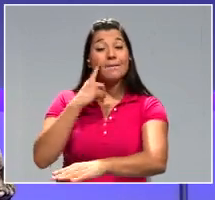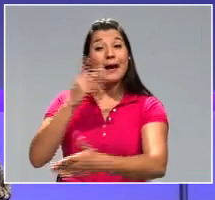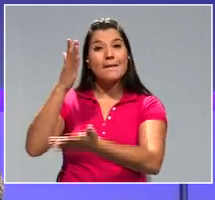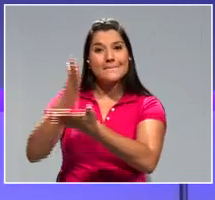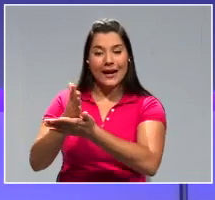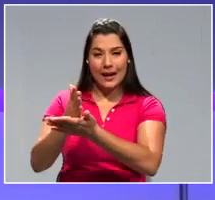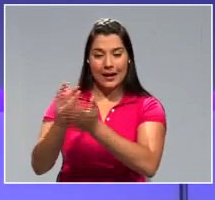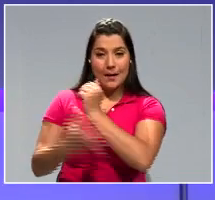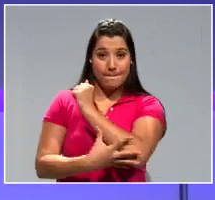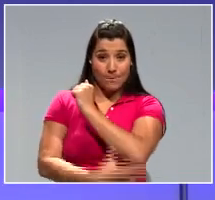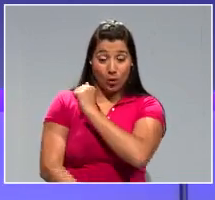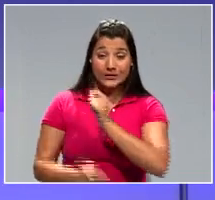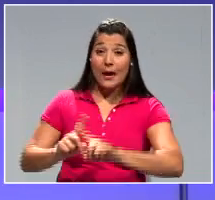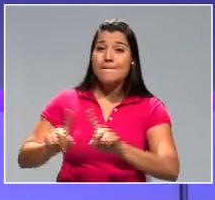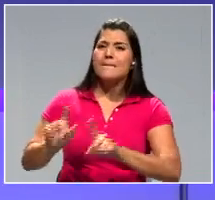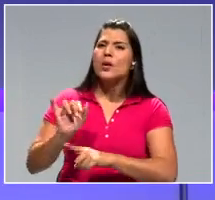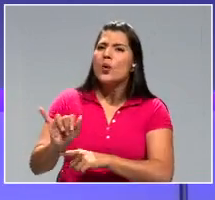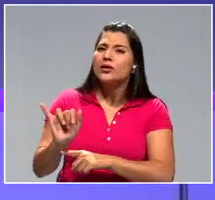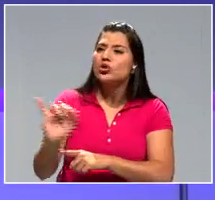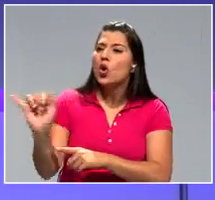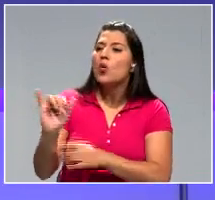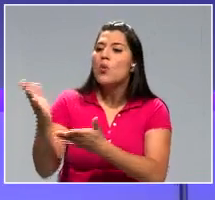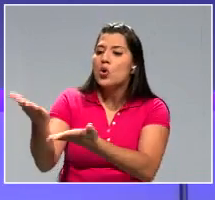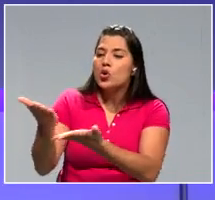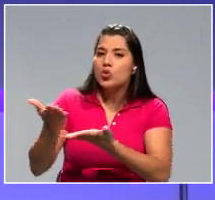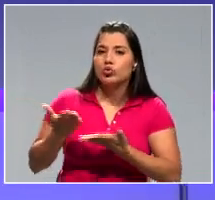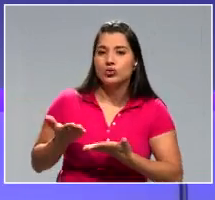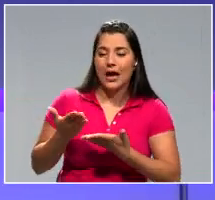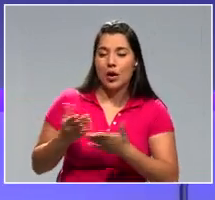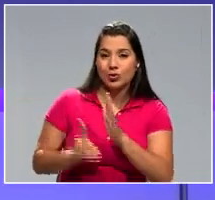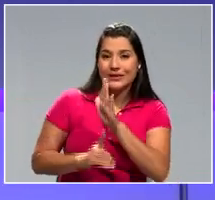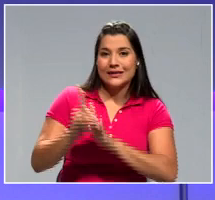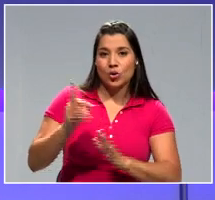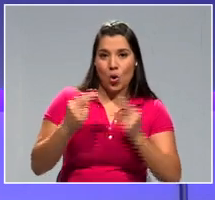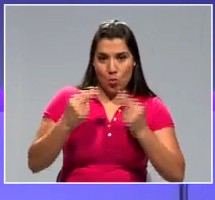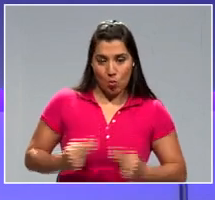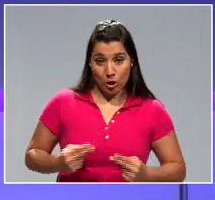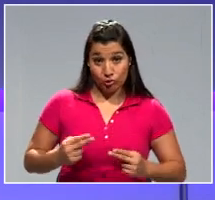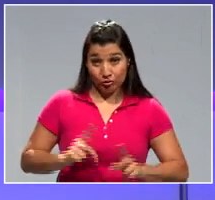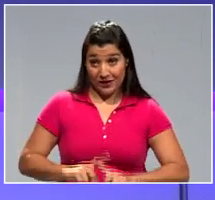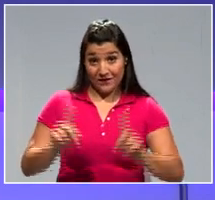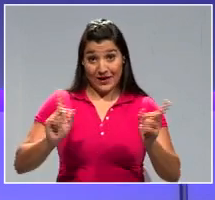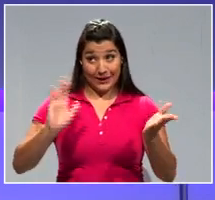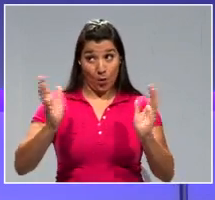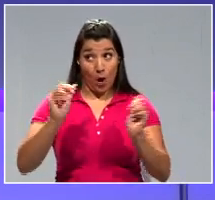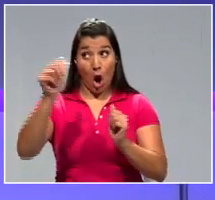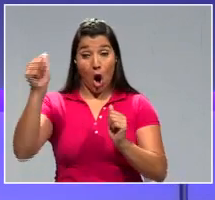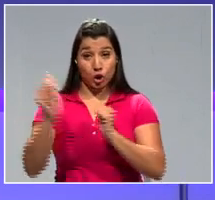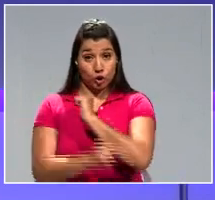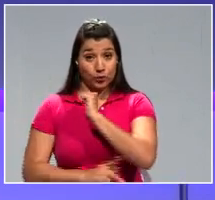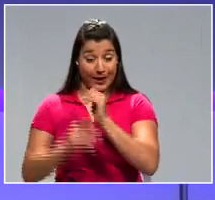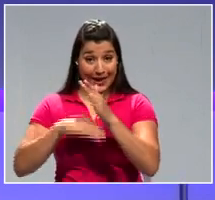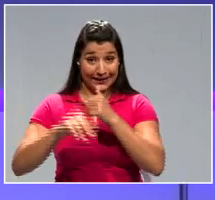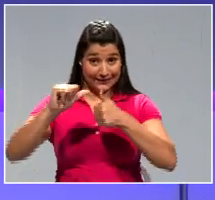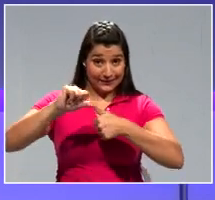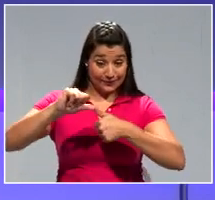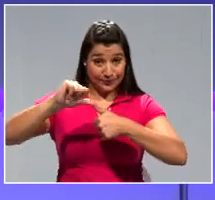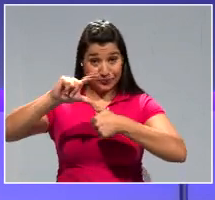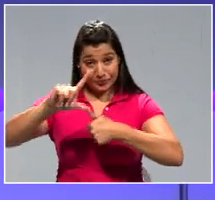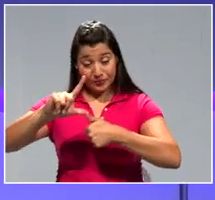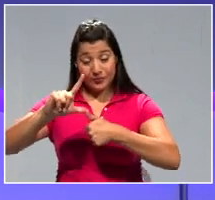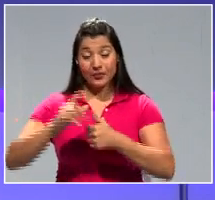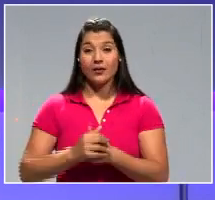de cierta forma nos ha dado un piso básico de desarrollo humano que nos diferencia de otros países centroamericanos y de América